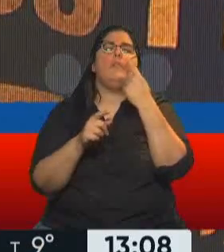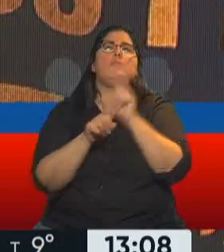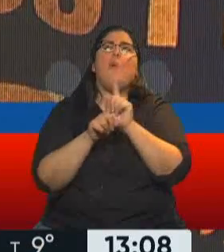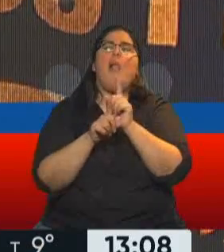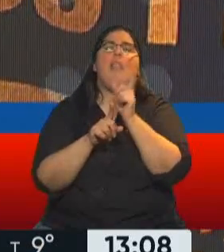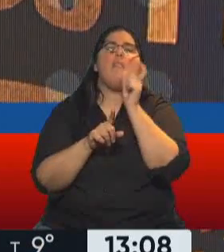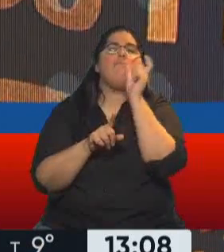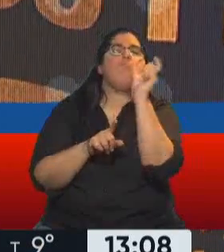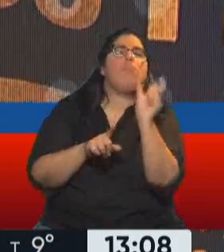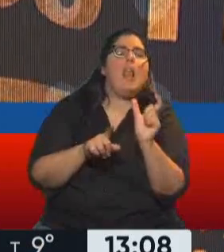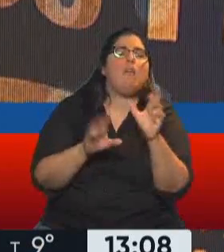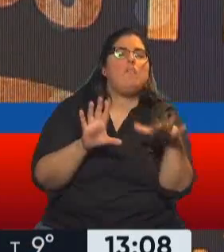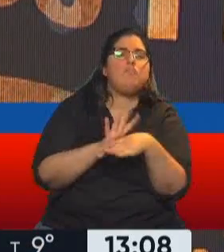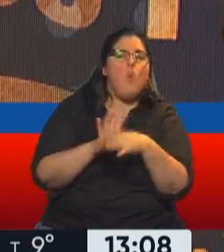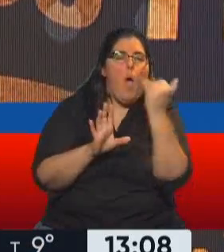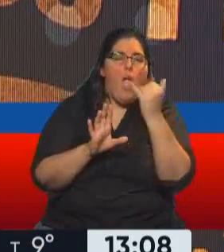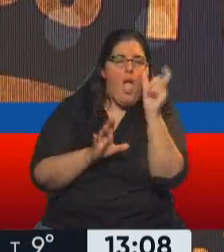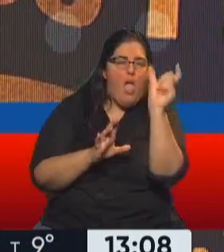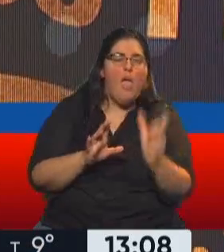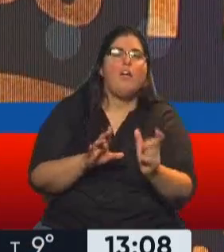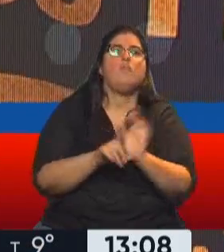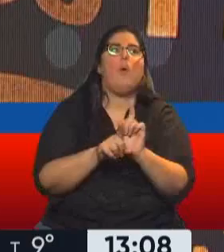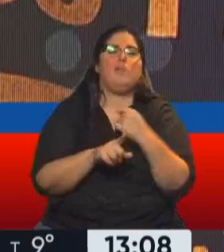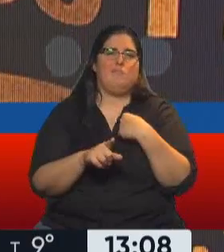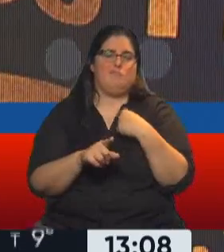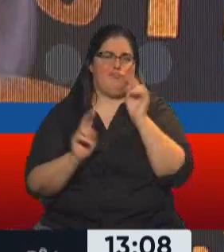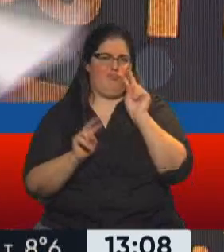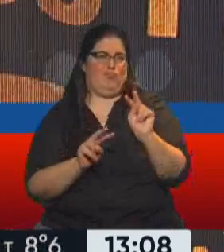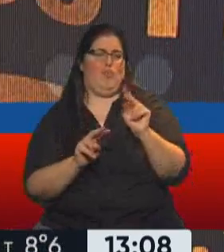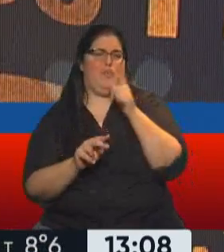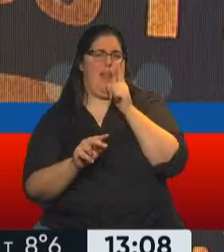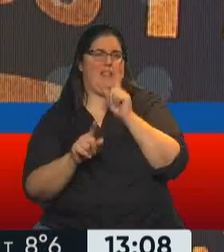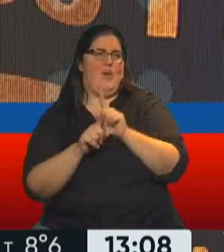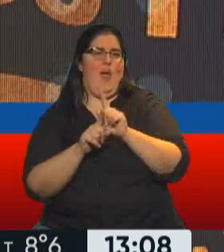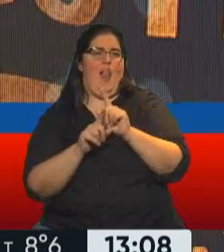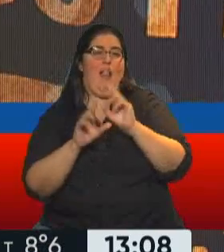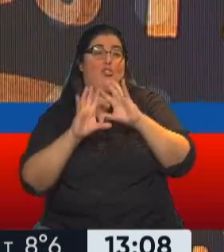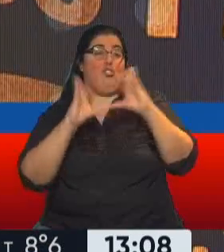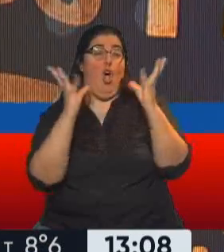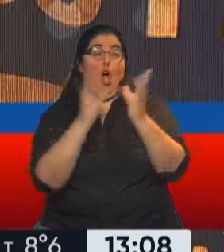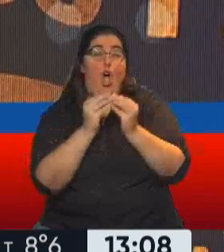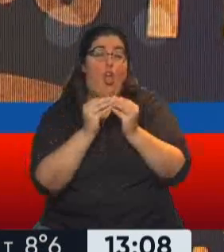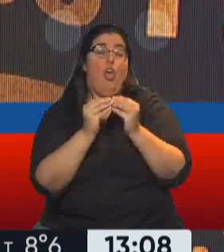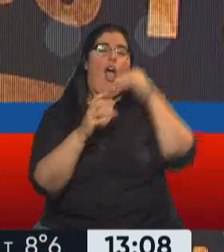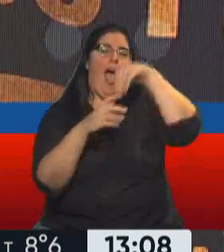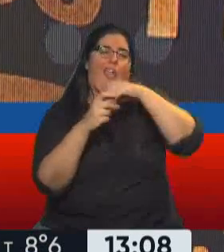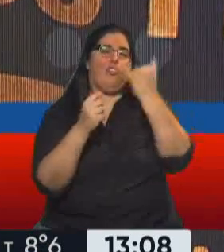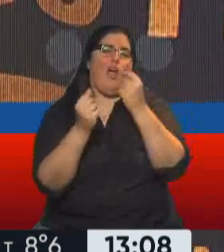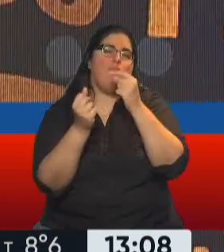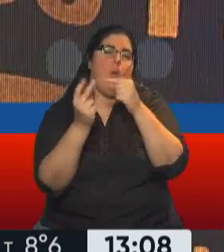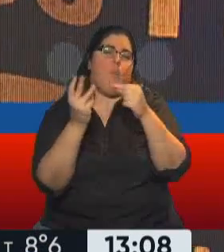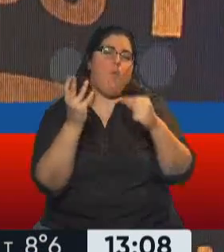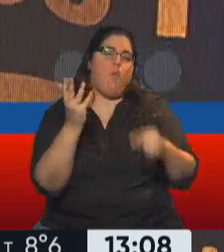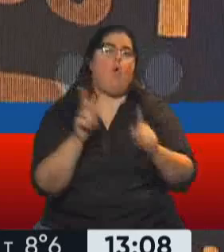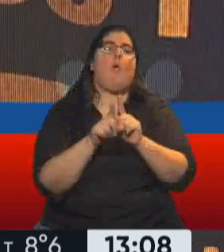lo catalogiza bien, pero que entra, para mí, desde mi punto de vista, es un gran paraguas donde engloba varias de las causas y con eso avanzan